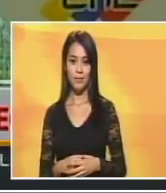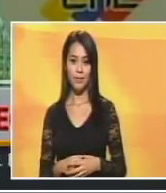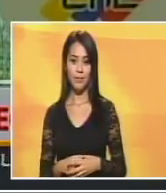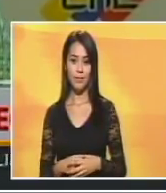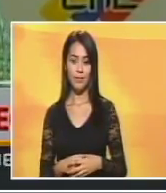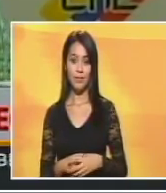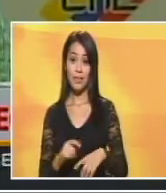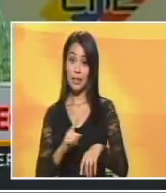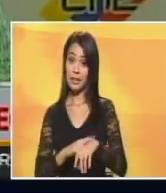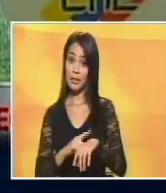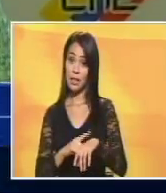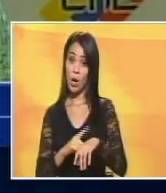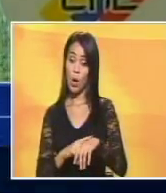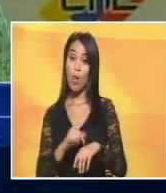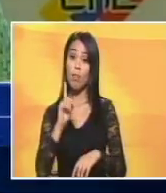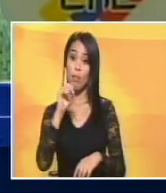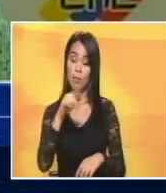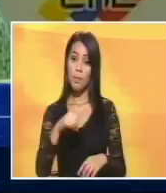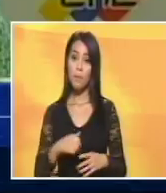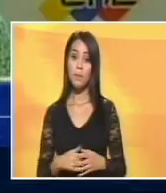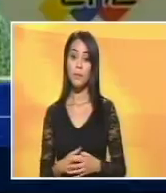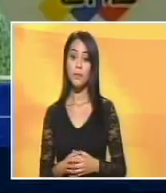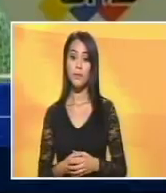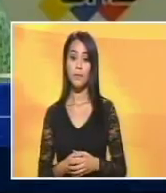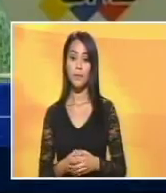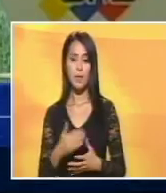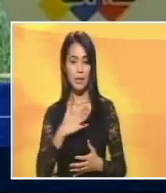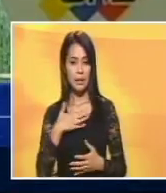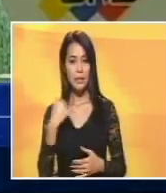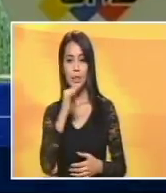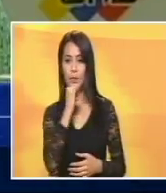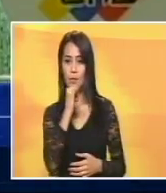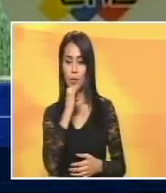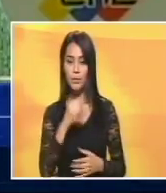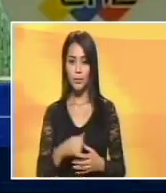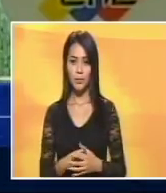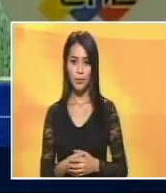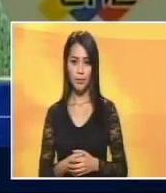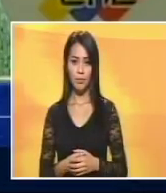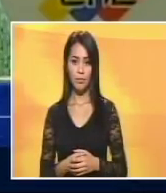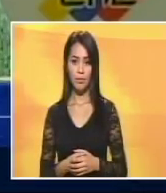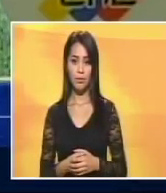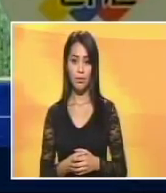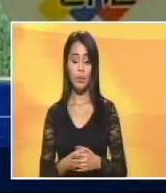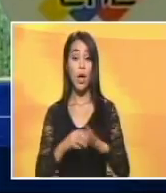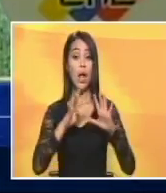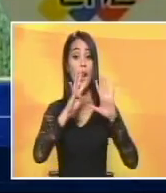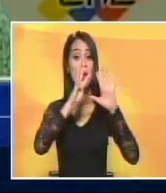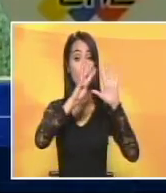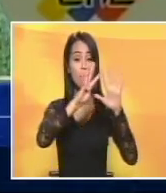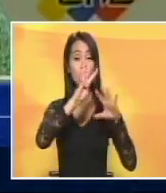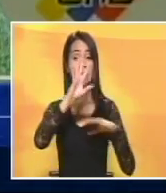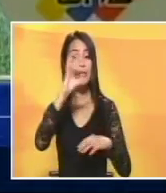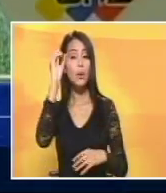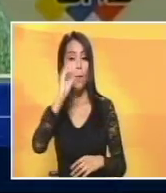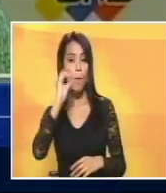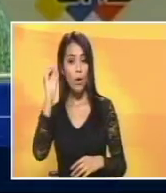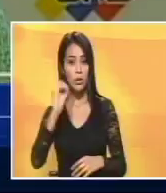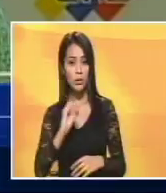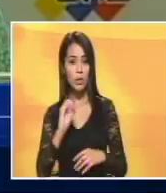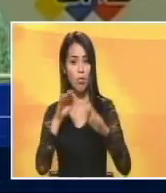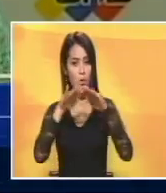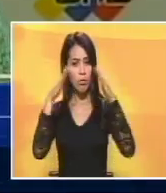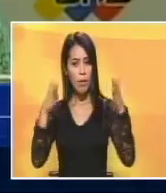A esta hora también quiero informar que el 95% de